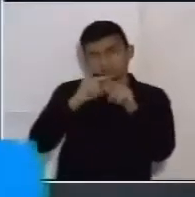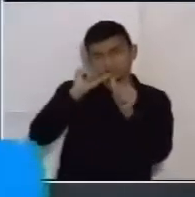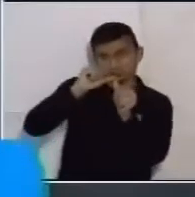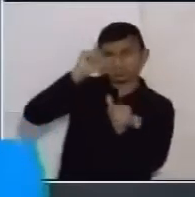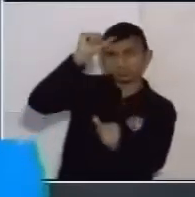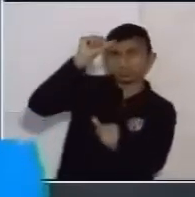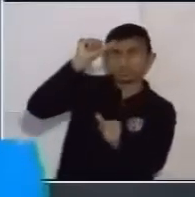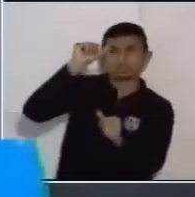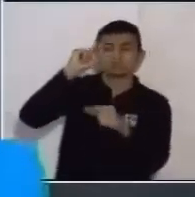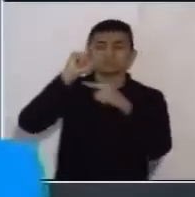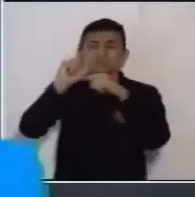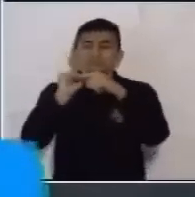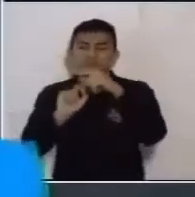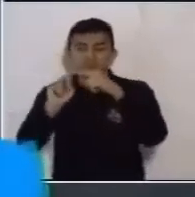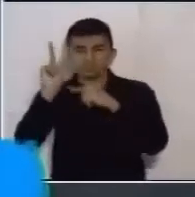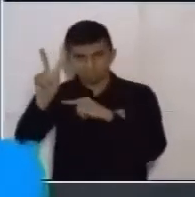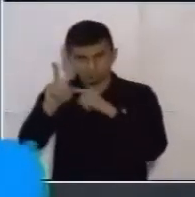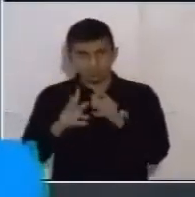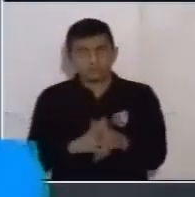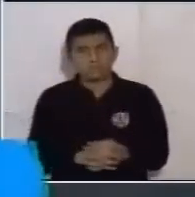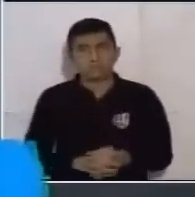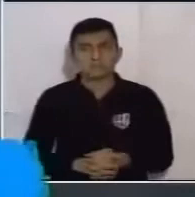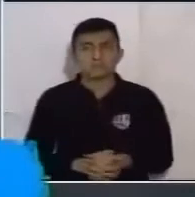dividido 2. Muy bien.